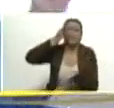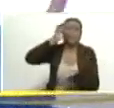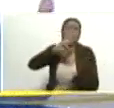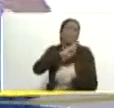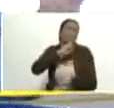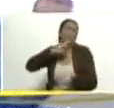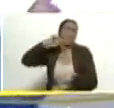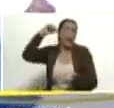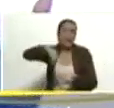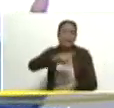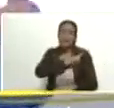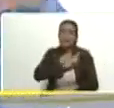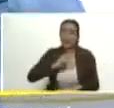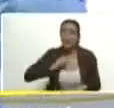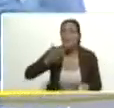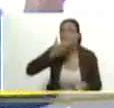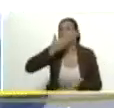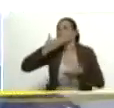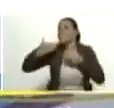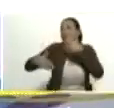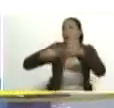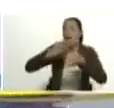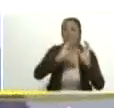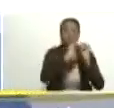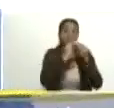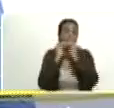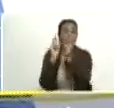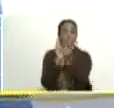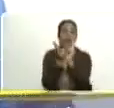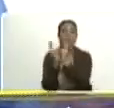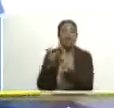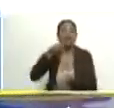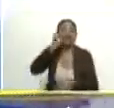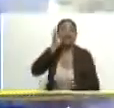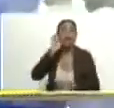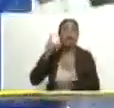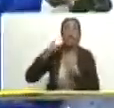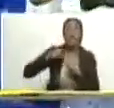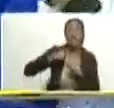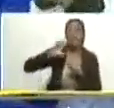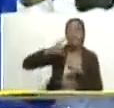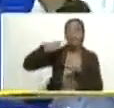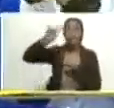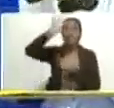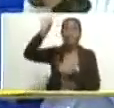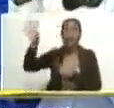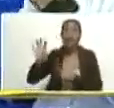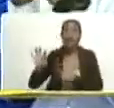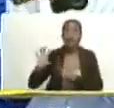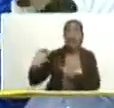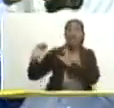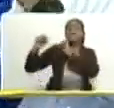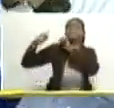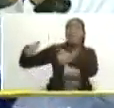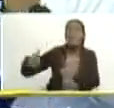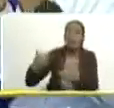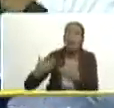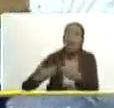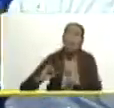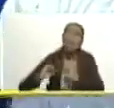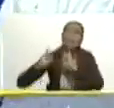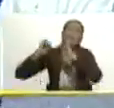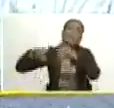decir, que nosotros estamos mejorando variedades de café que en otros países se están produciendo. Procedemos.